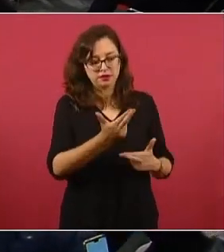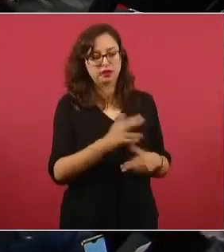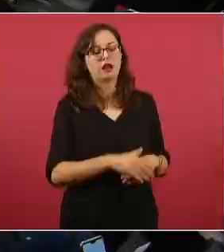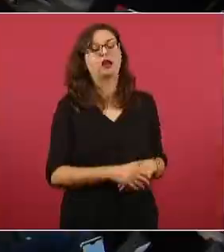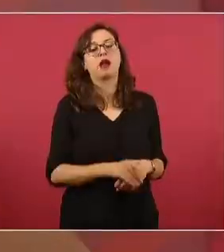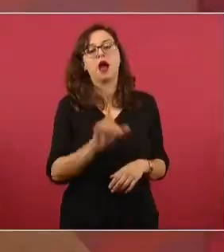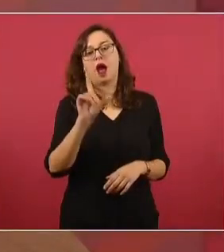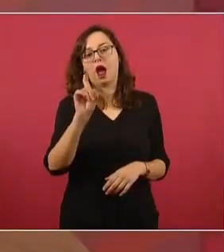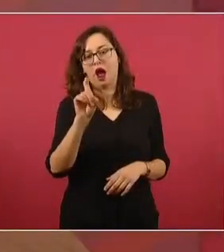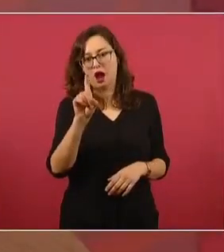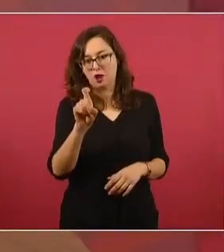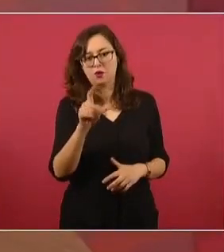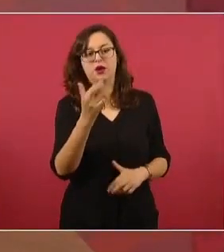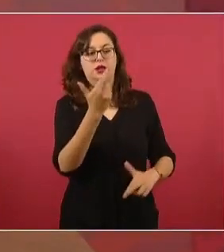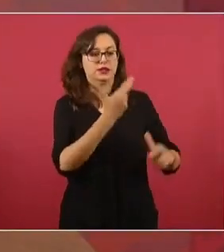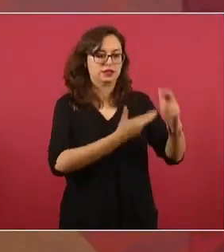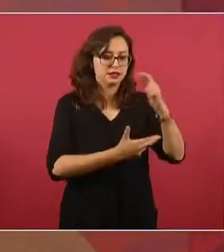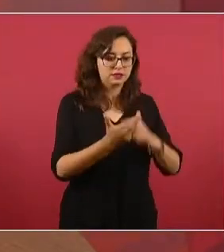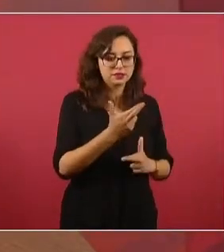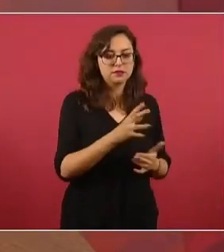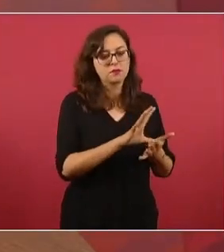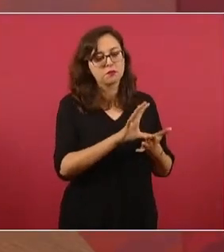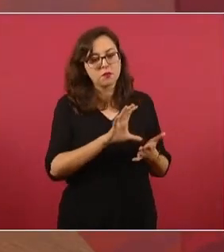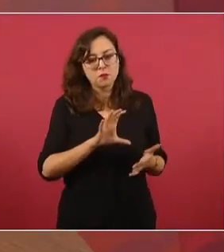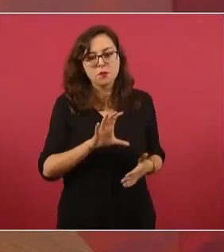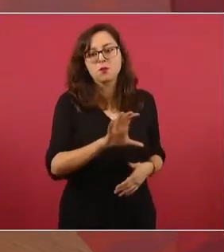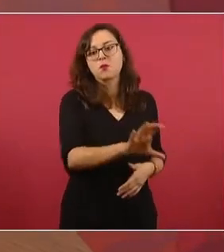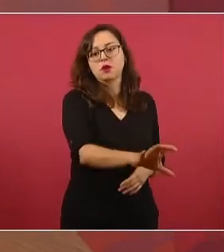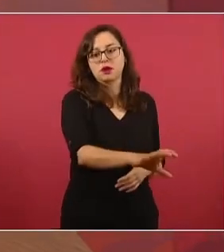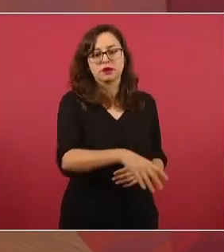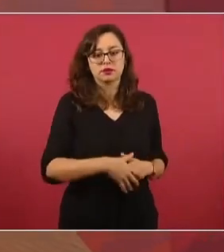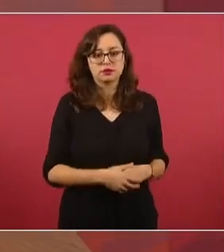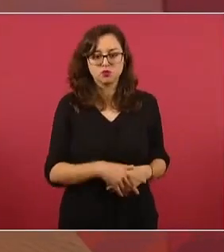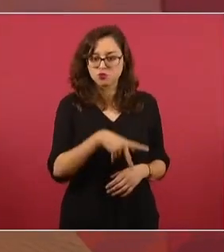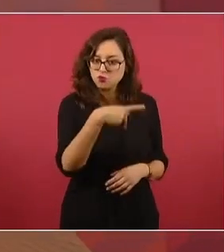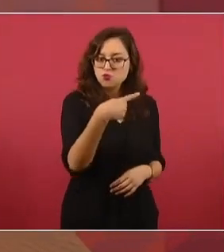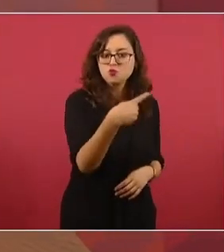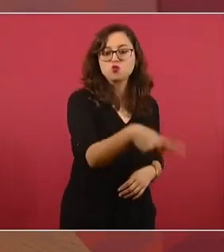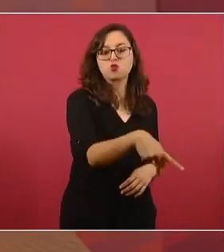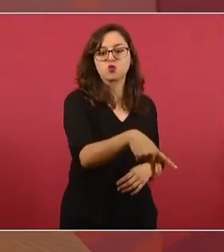agua. Imagínense que los yaquis